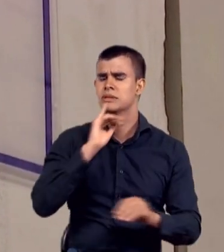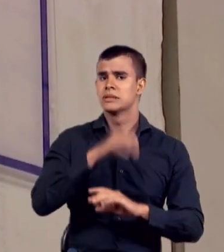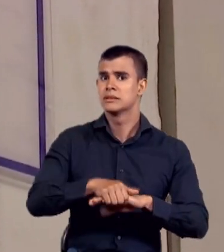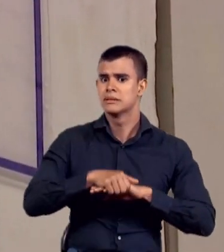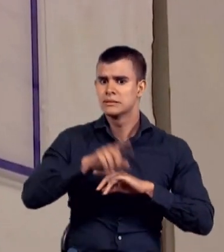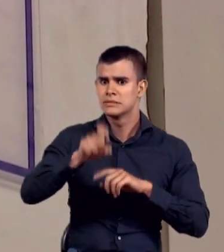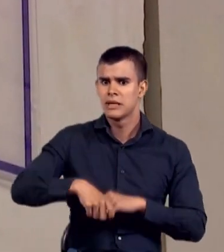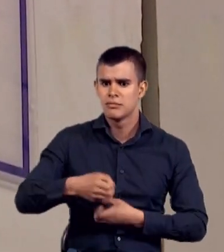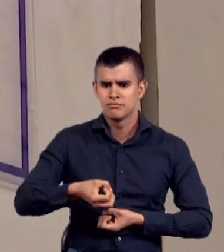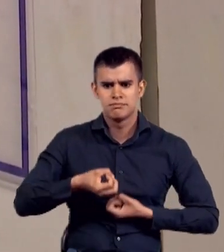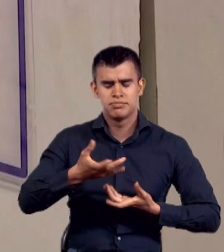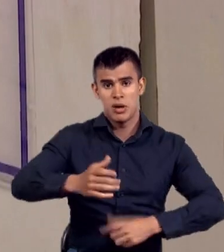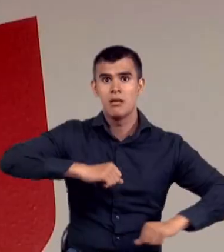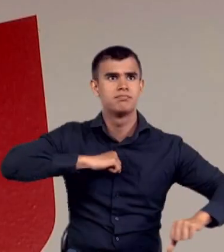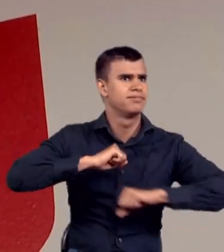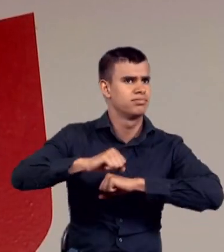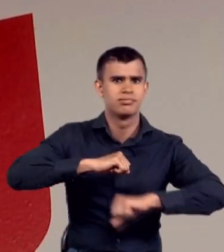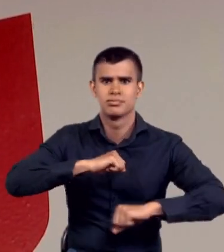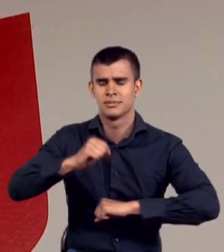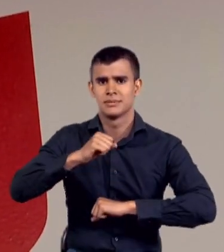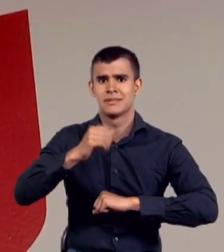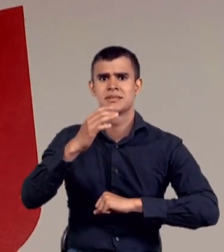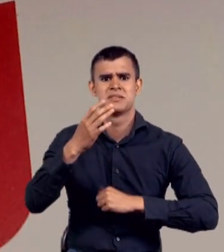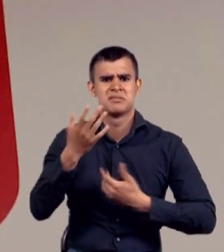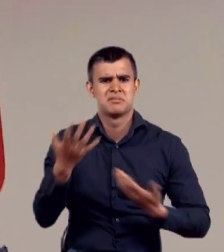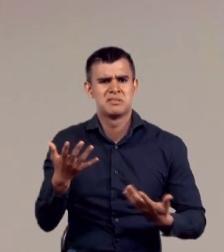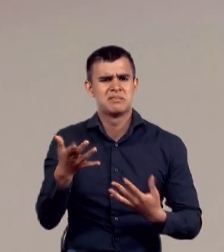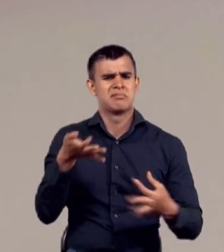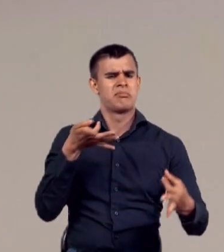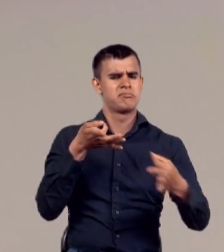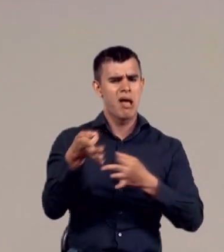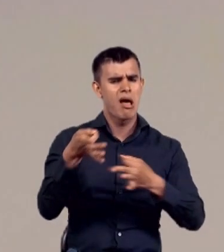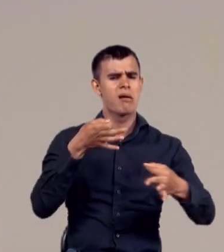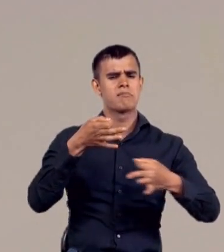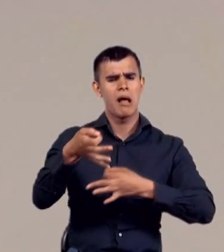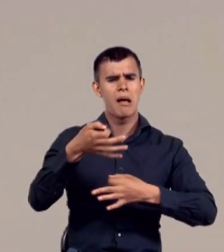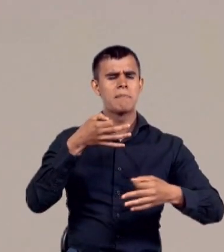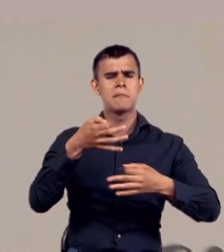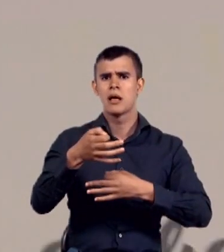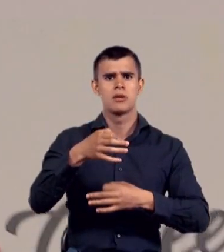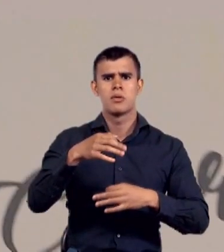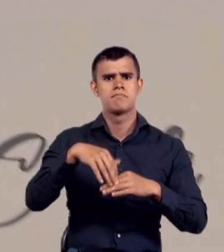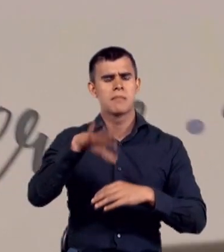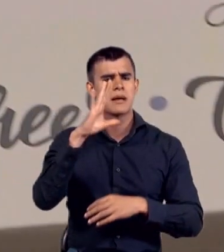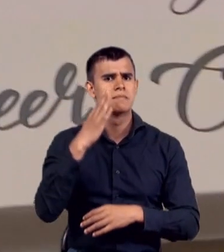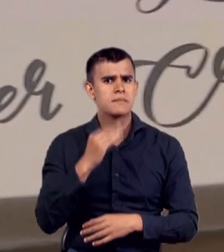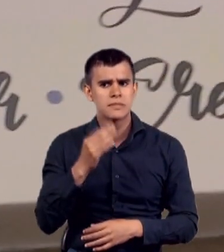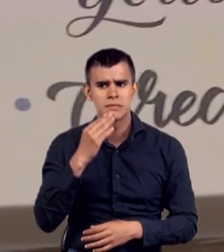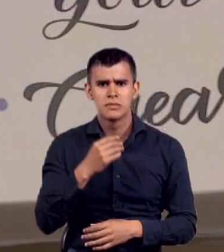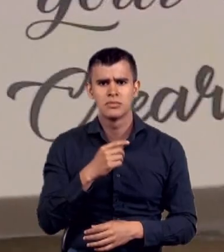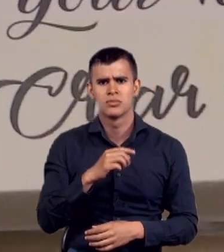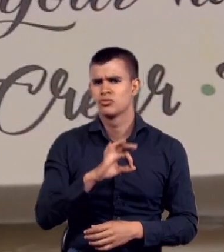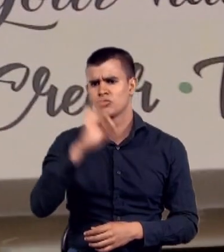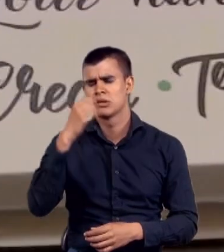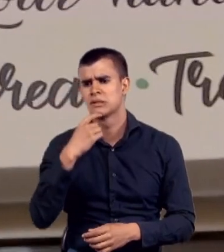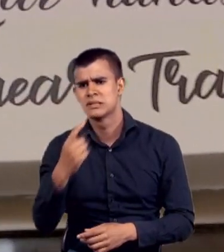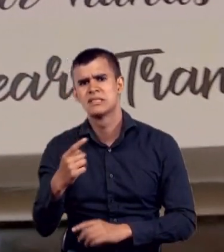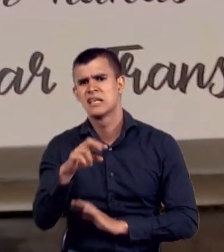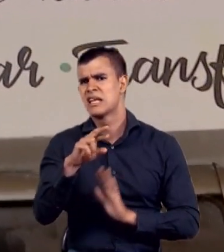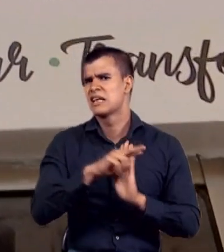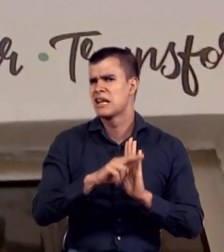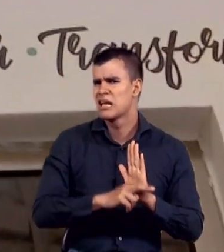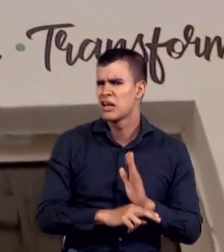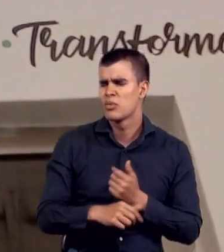manera activa, es una experiencia. Entonces, los niños no se les dice cuáles son las